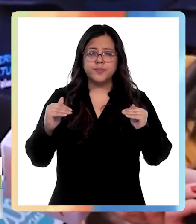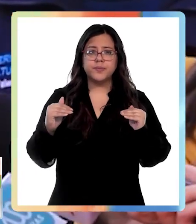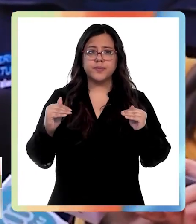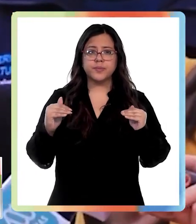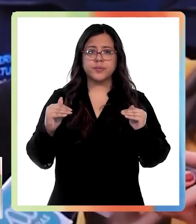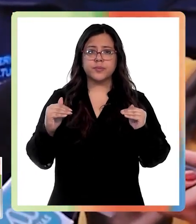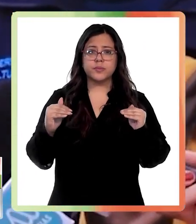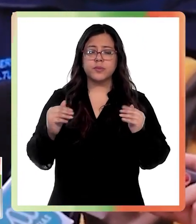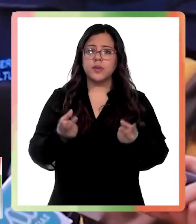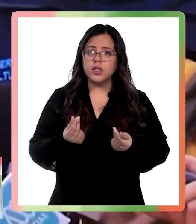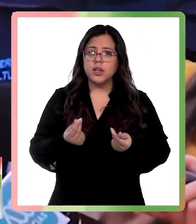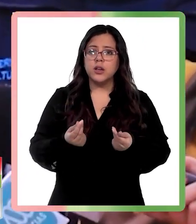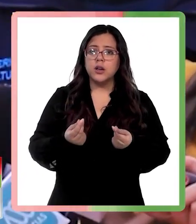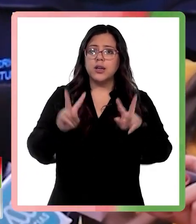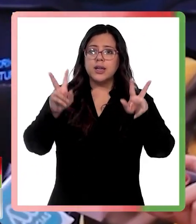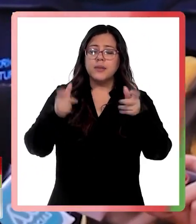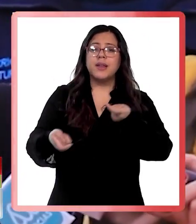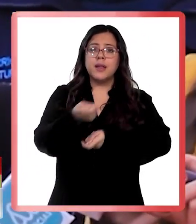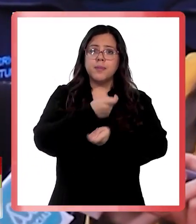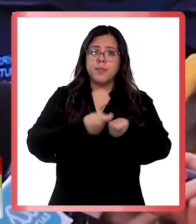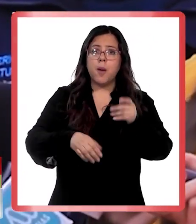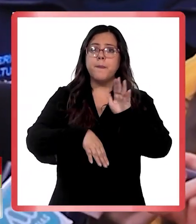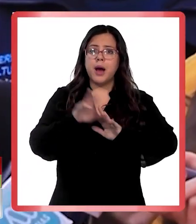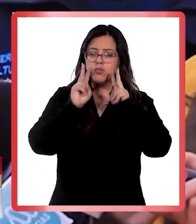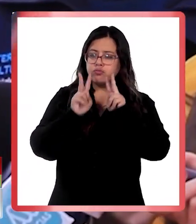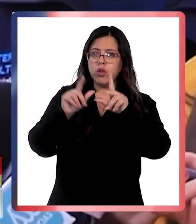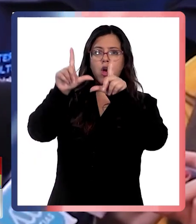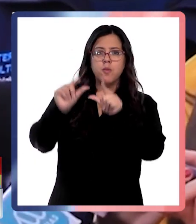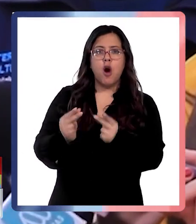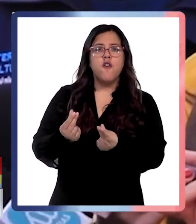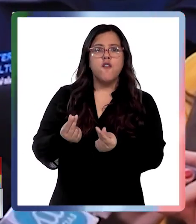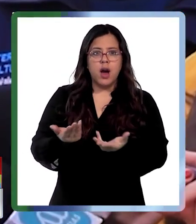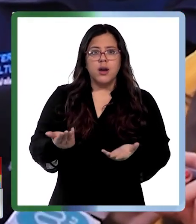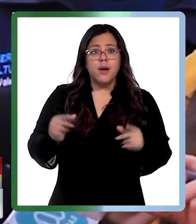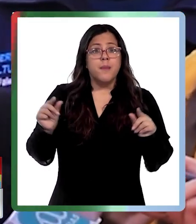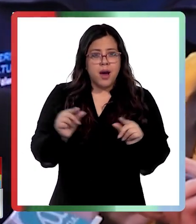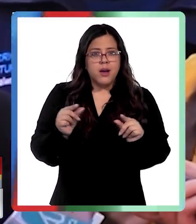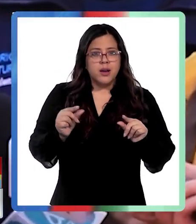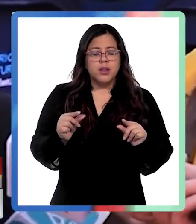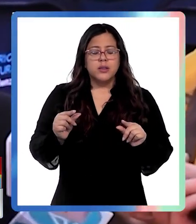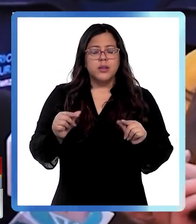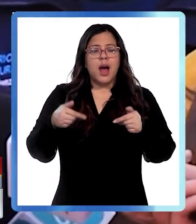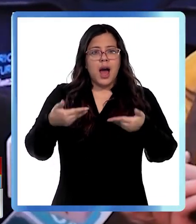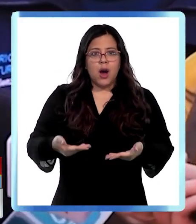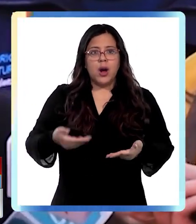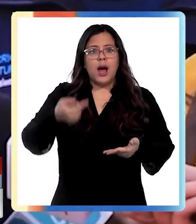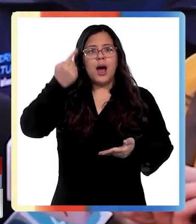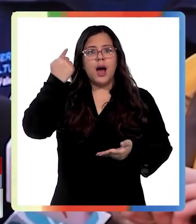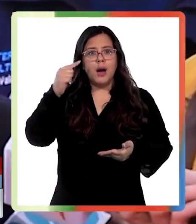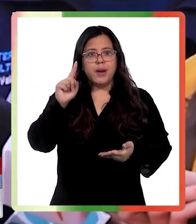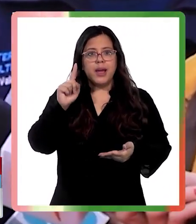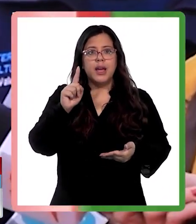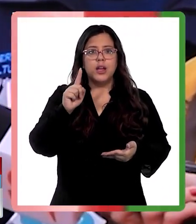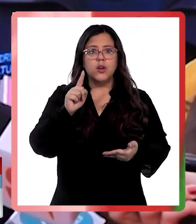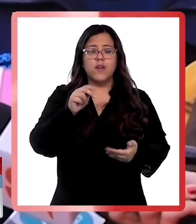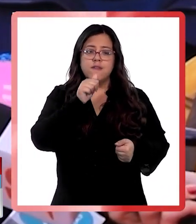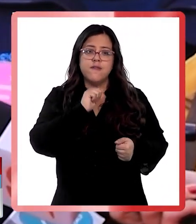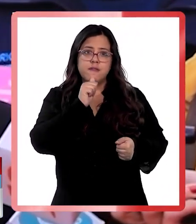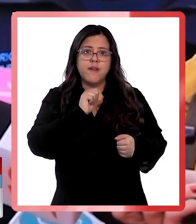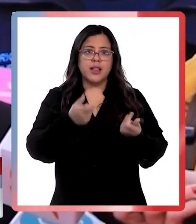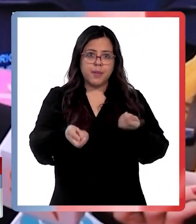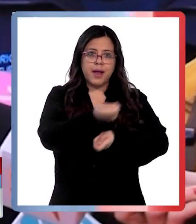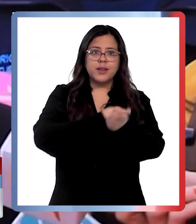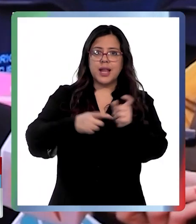y en los mercados mayoristas se ha visto que ha disminuido el precio, lo que todavía no llega al consumidor,